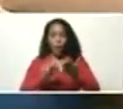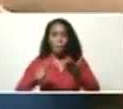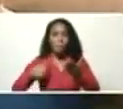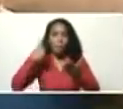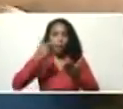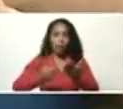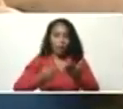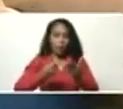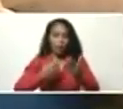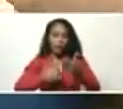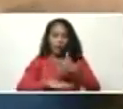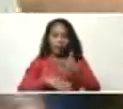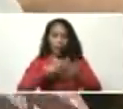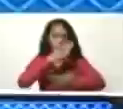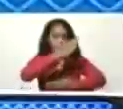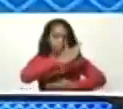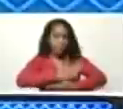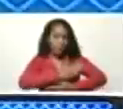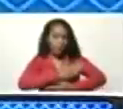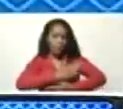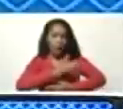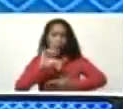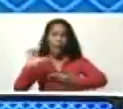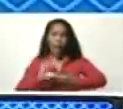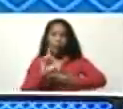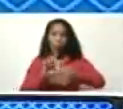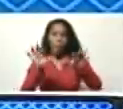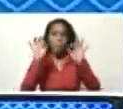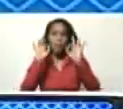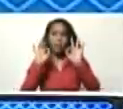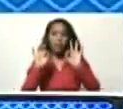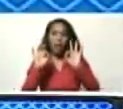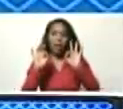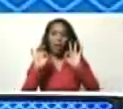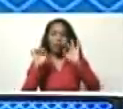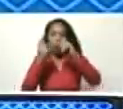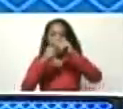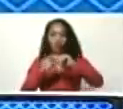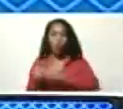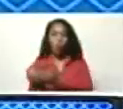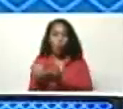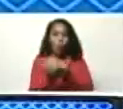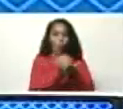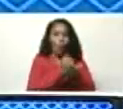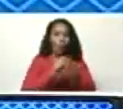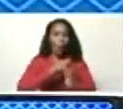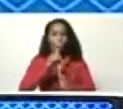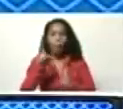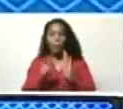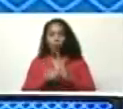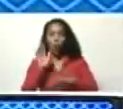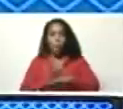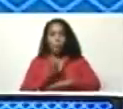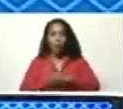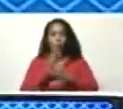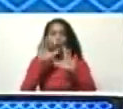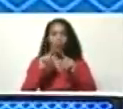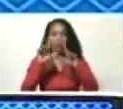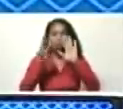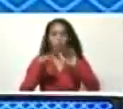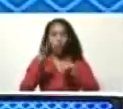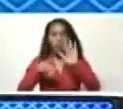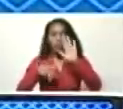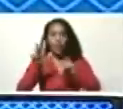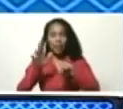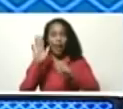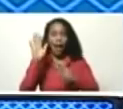a bautizar, un libro especial de recopilación de los sucesos del 11, 12, 13 y